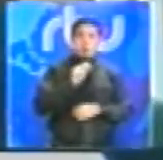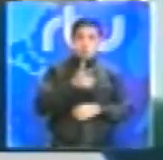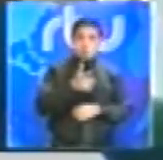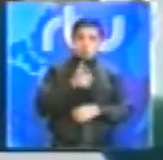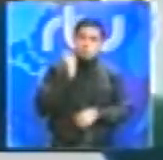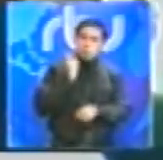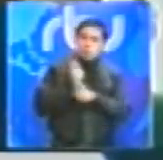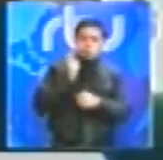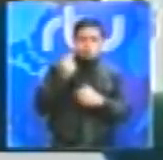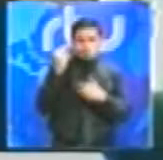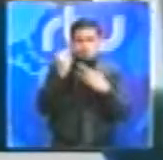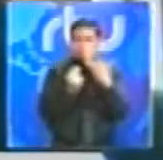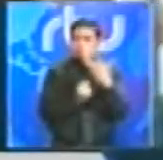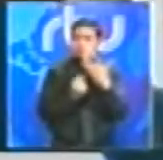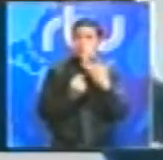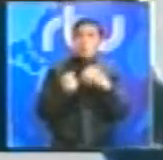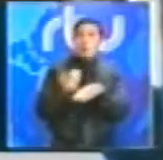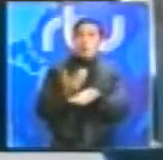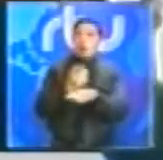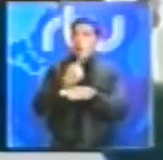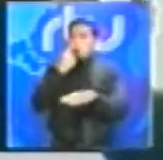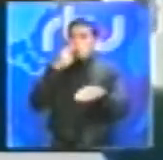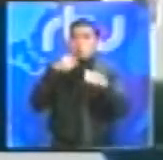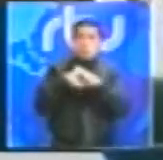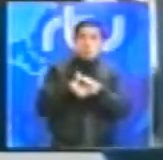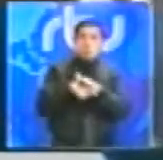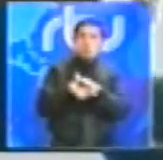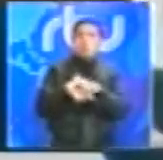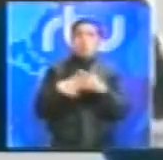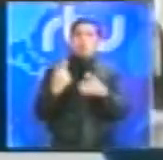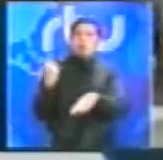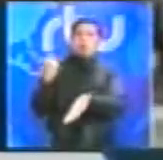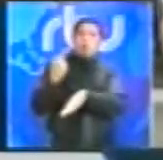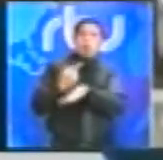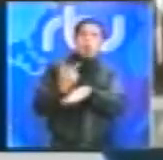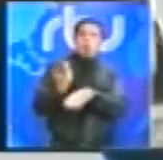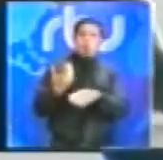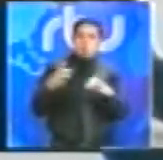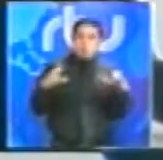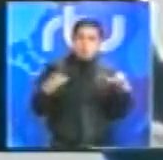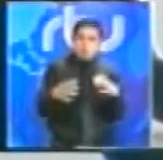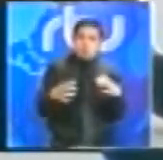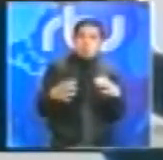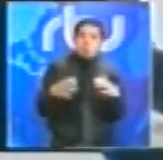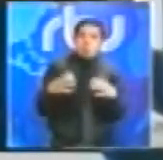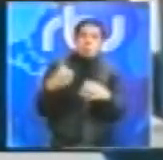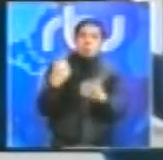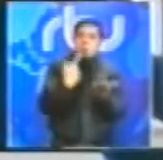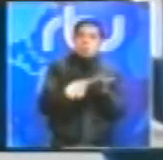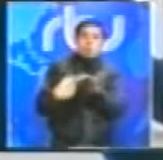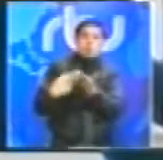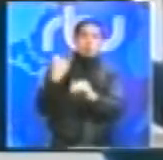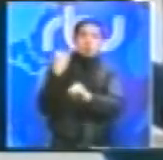concretos. Desde la intervención, desde la constitución del comité, ¿por qué lo constituyó el